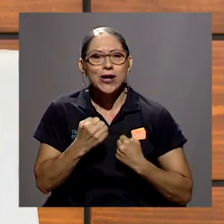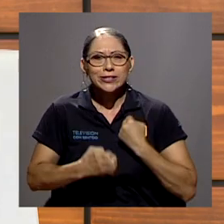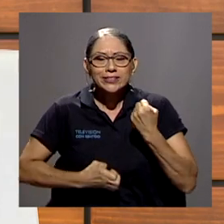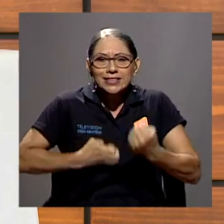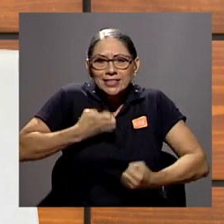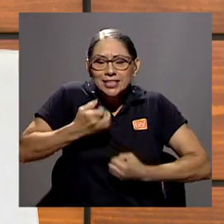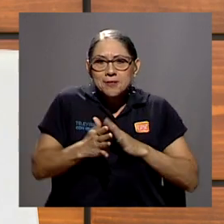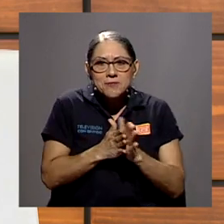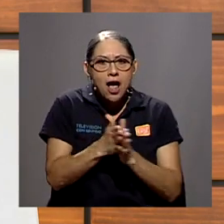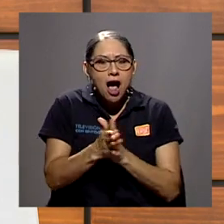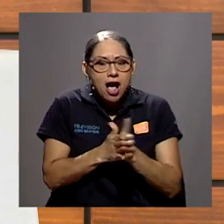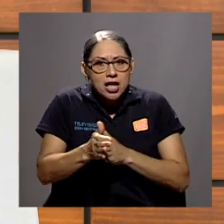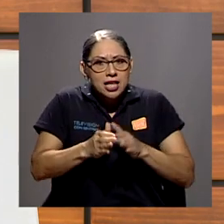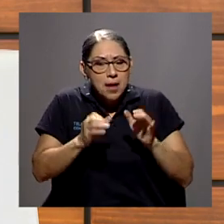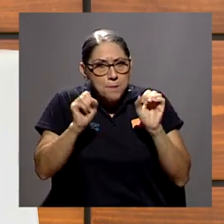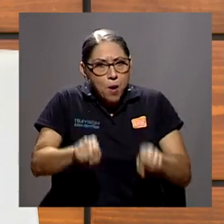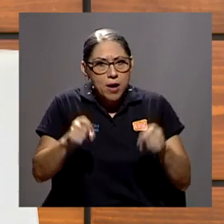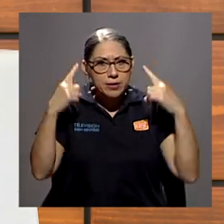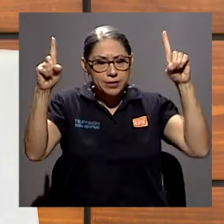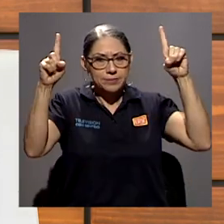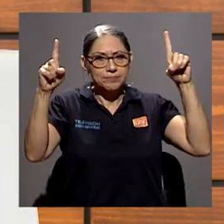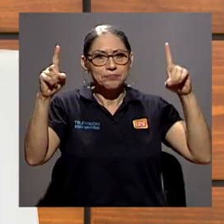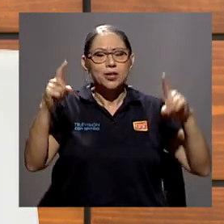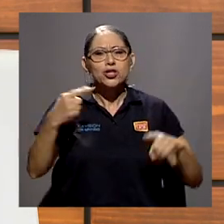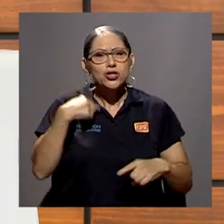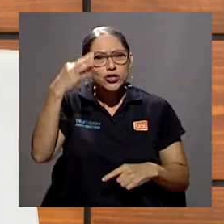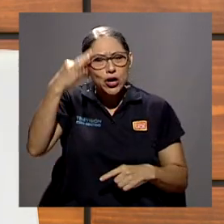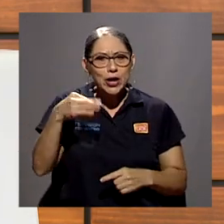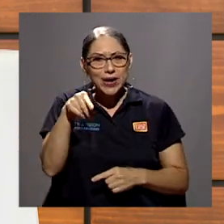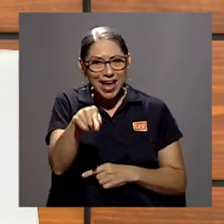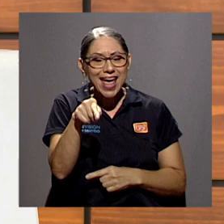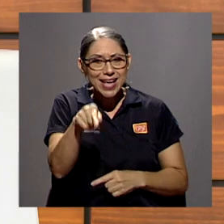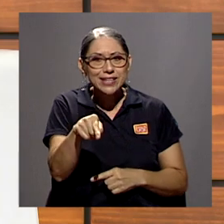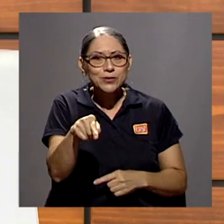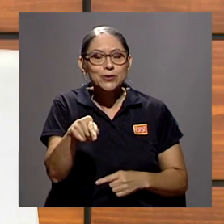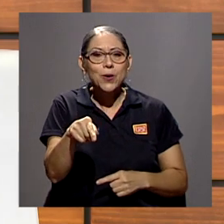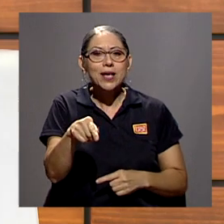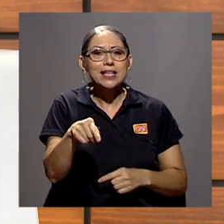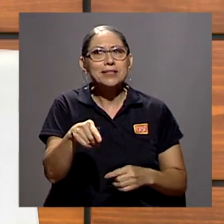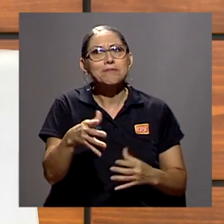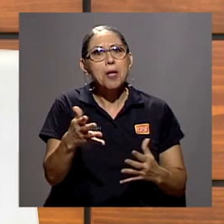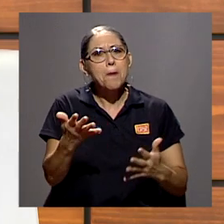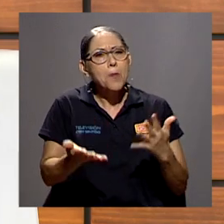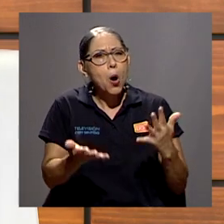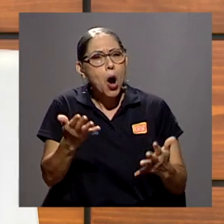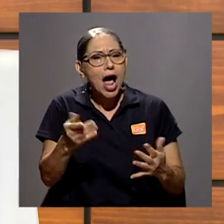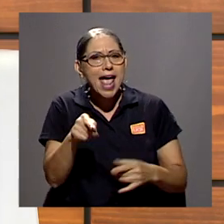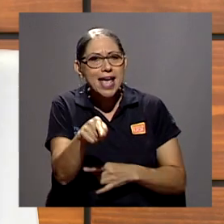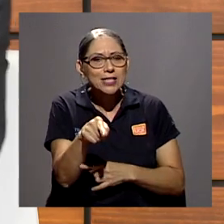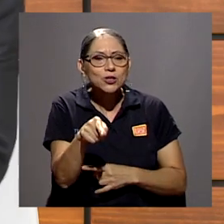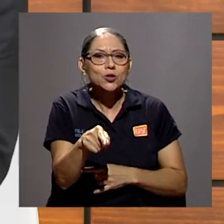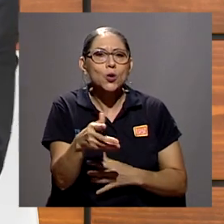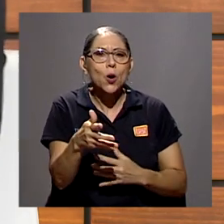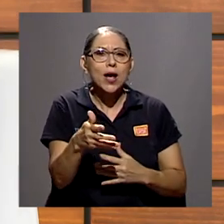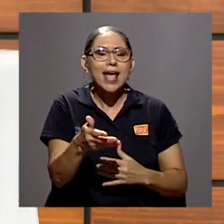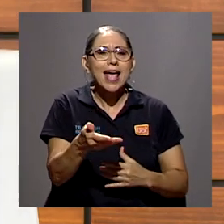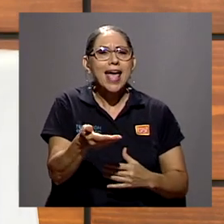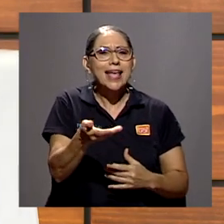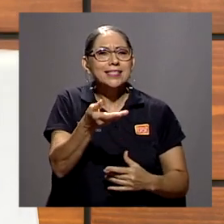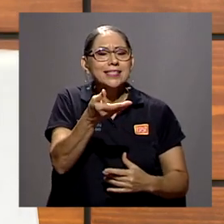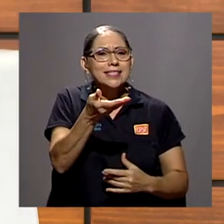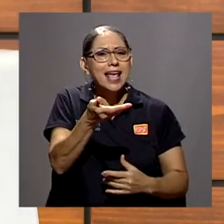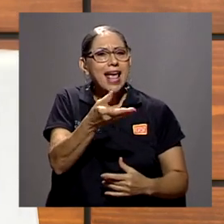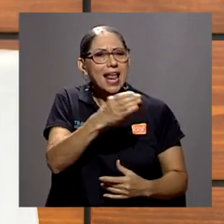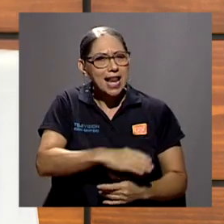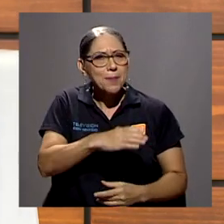que hace que las cosas se hagan entonces creo que eso es lo que creo que es lo posiblemente sea el elemento que está